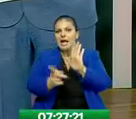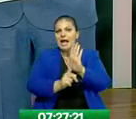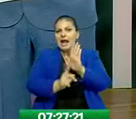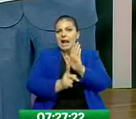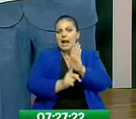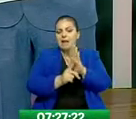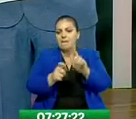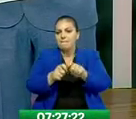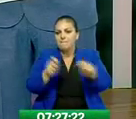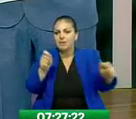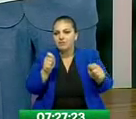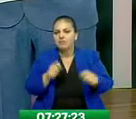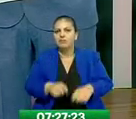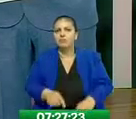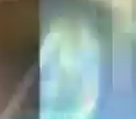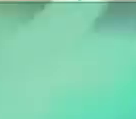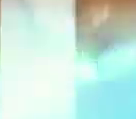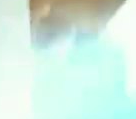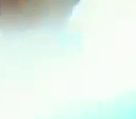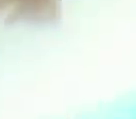ocurrió. Veamos.